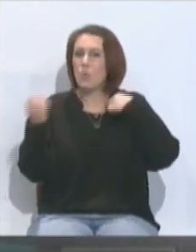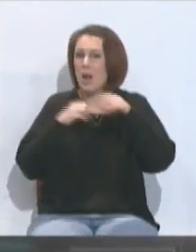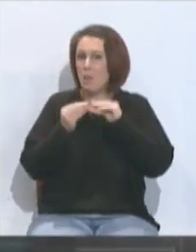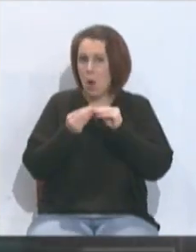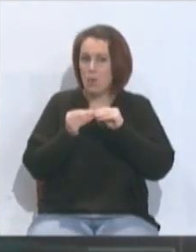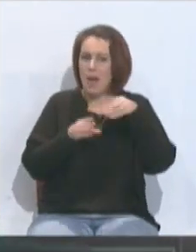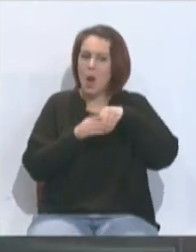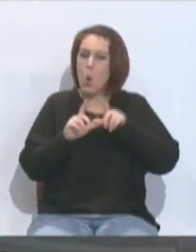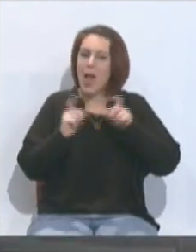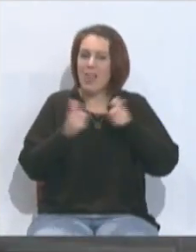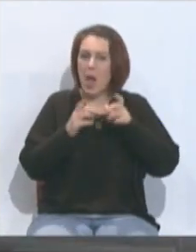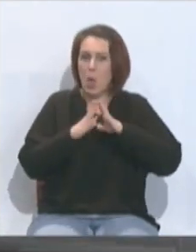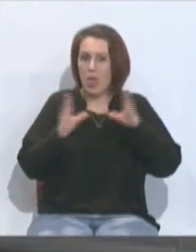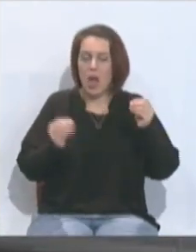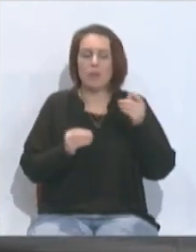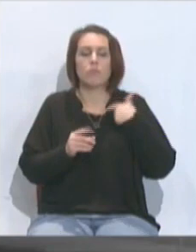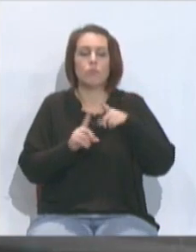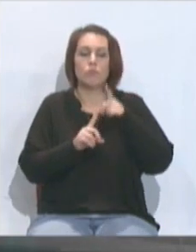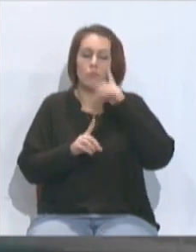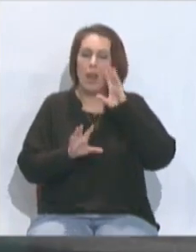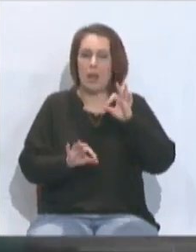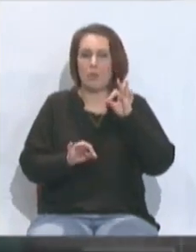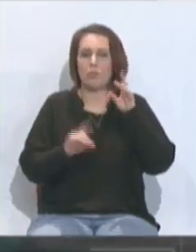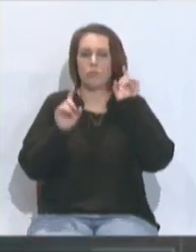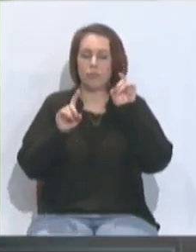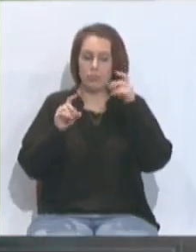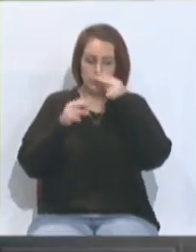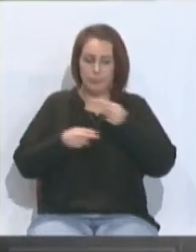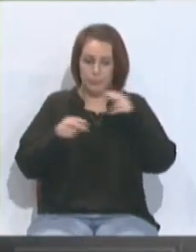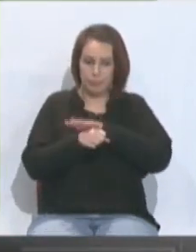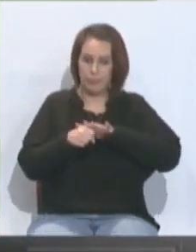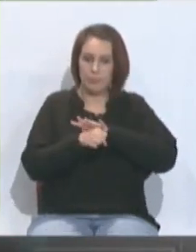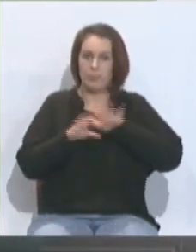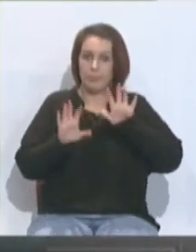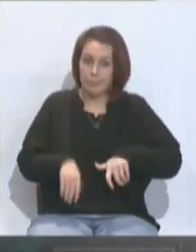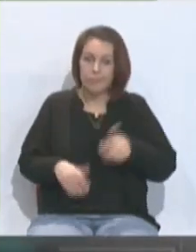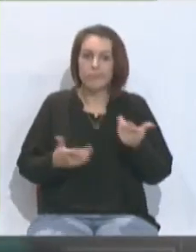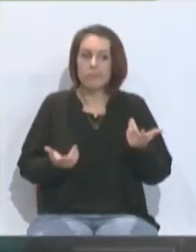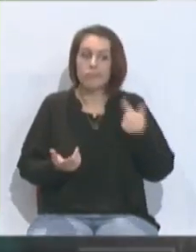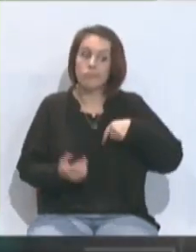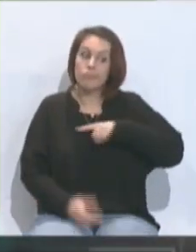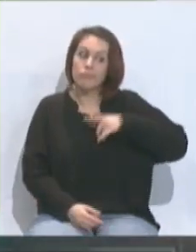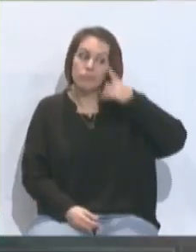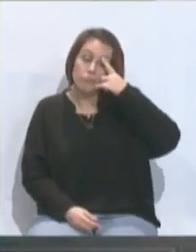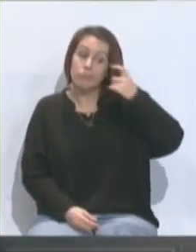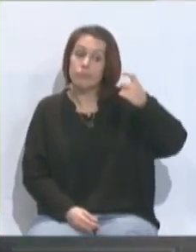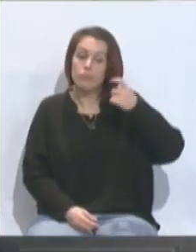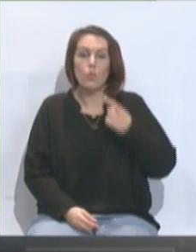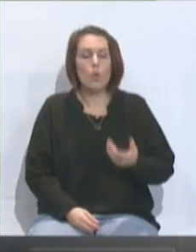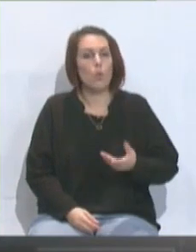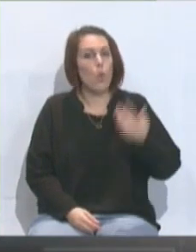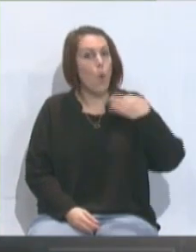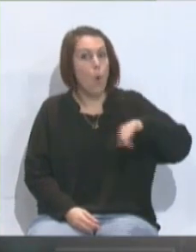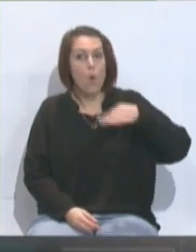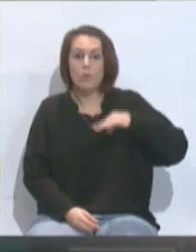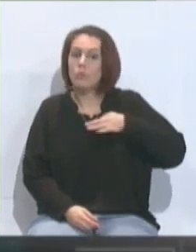la Junta de Andalucía pone en peligro la escuela pública de la provincia de Cádiz, que, recordemos, es la única garante